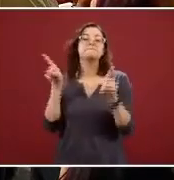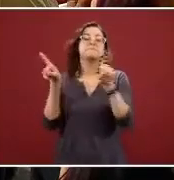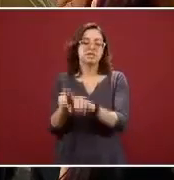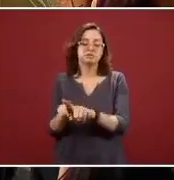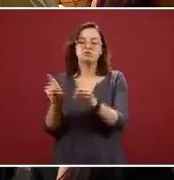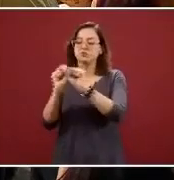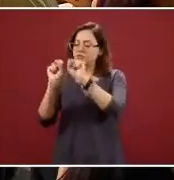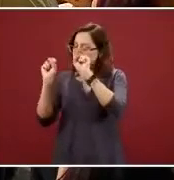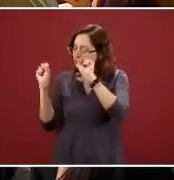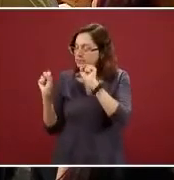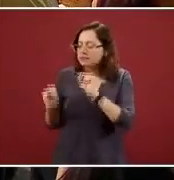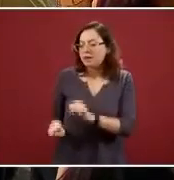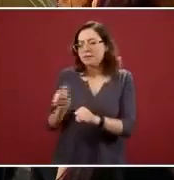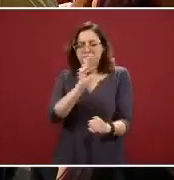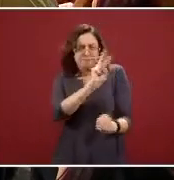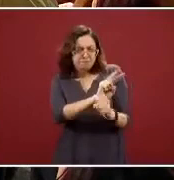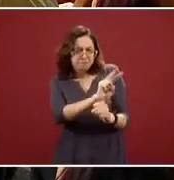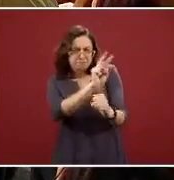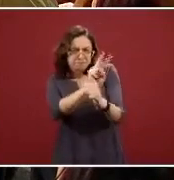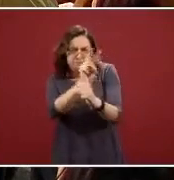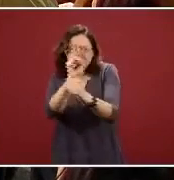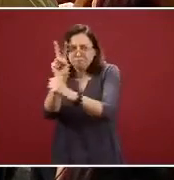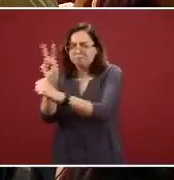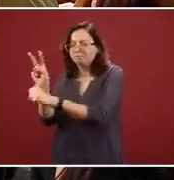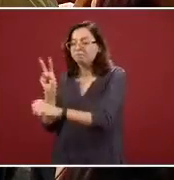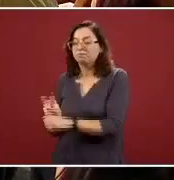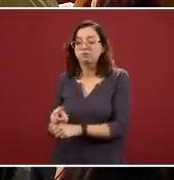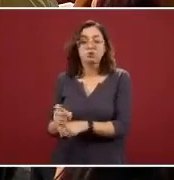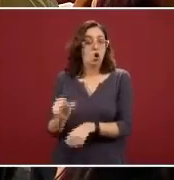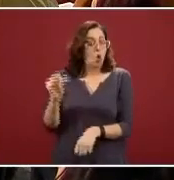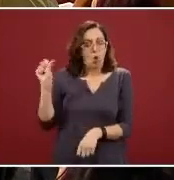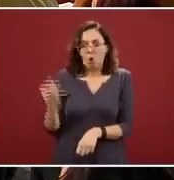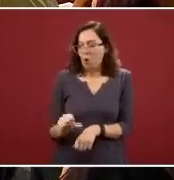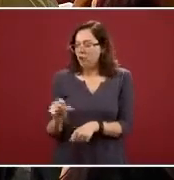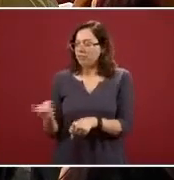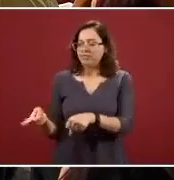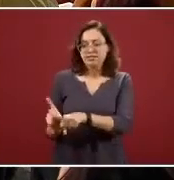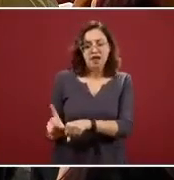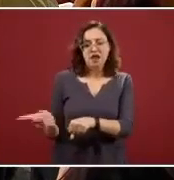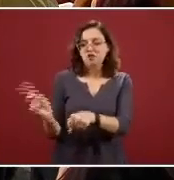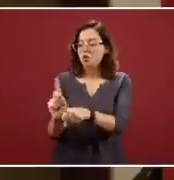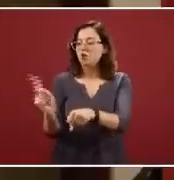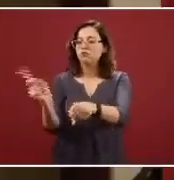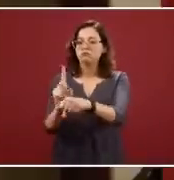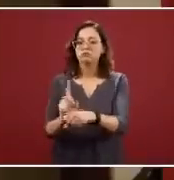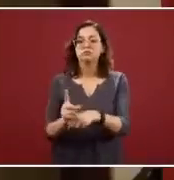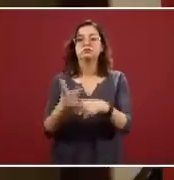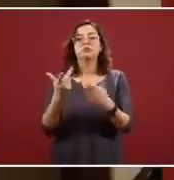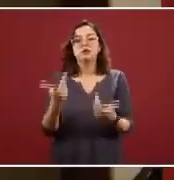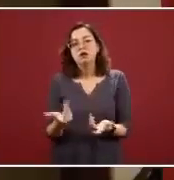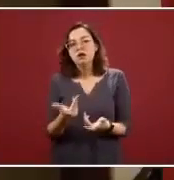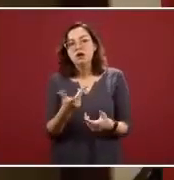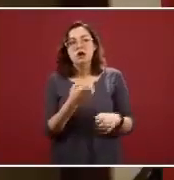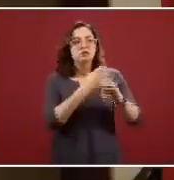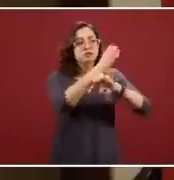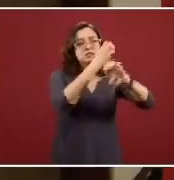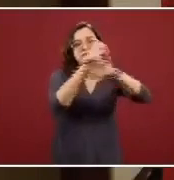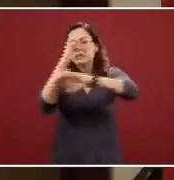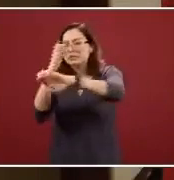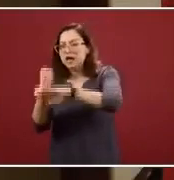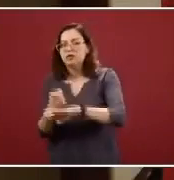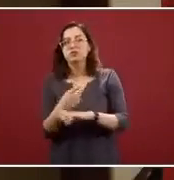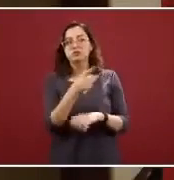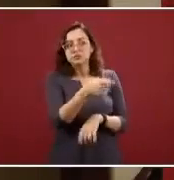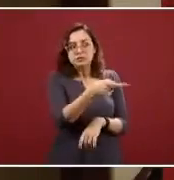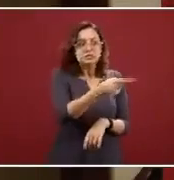va a permitir monitorear de manera casi en tiempo real o prácticamente en tiempo real, tanto la necesidad de los insumos como las